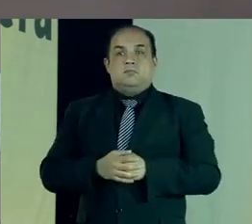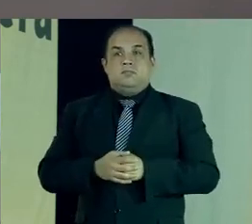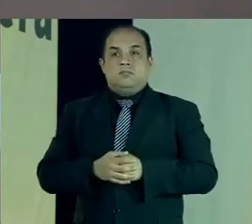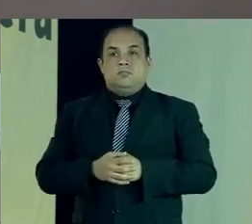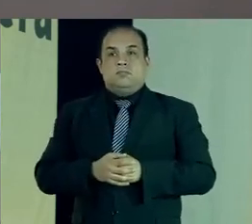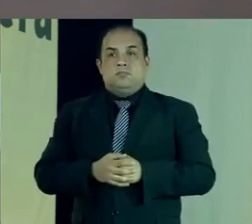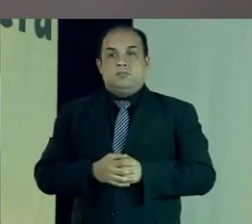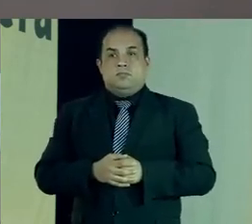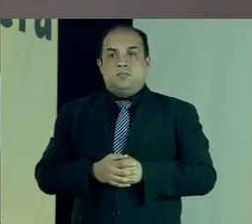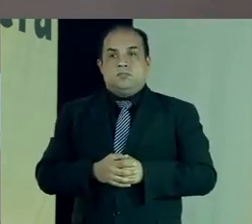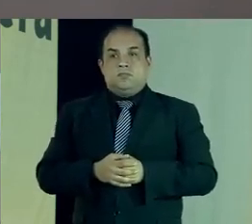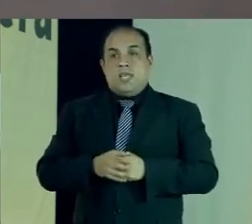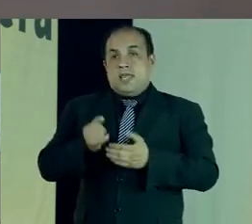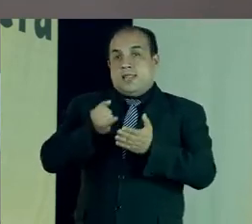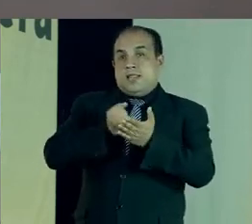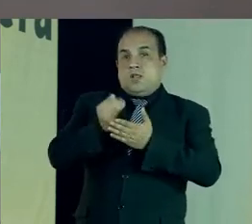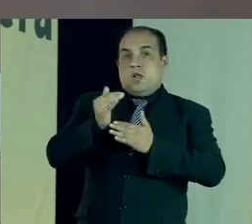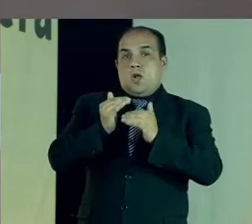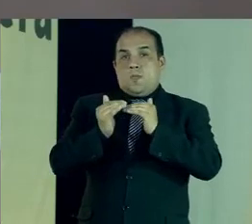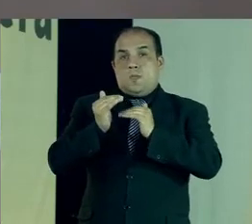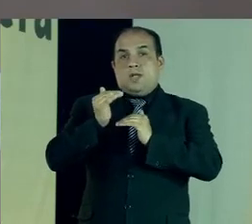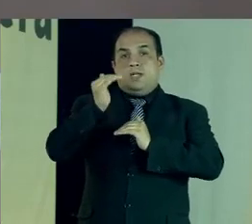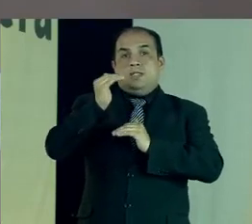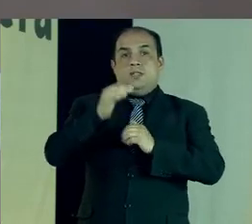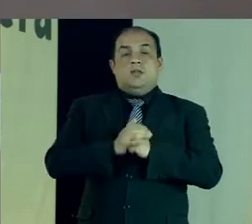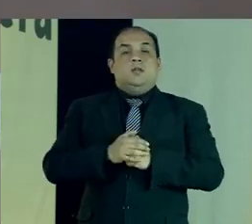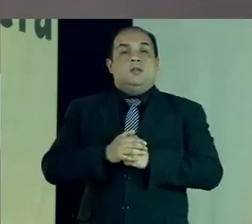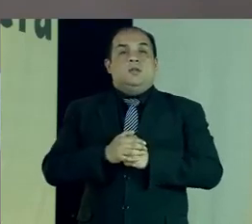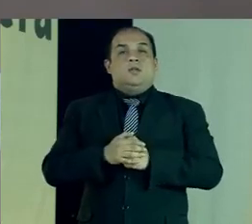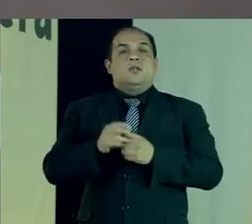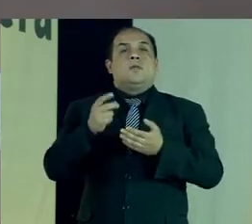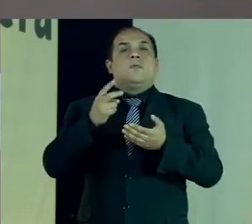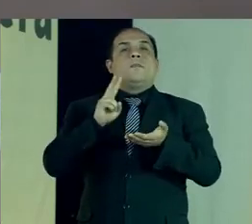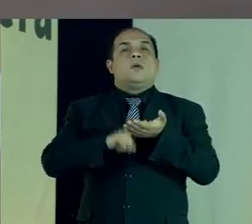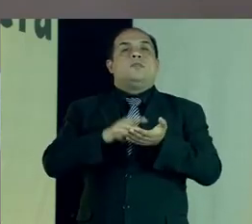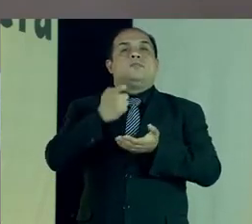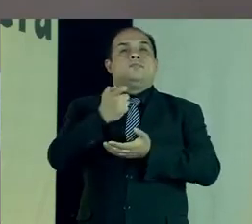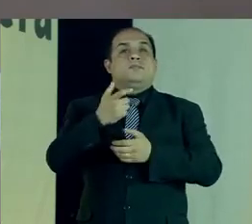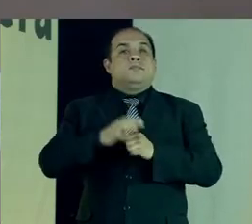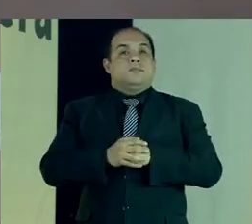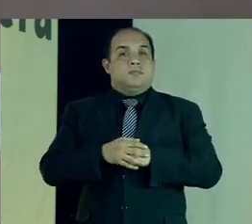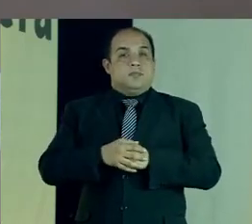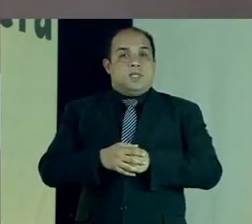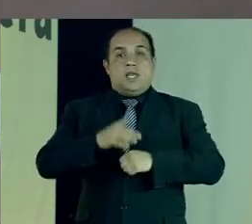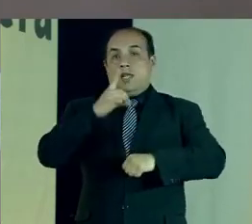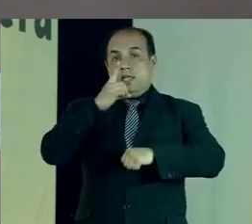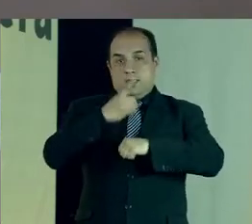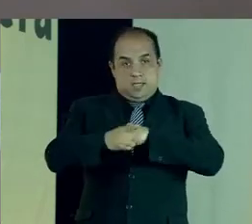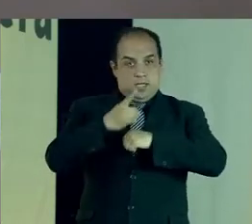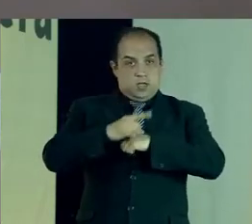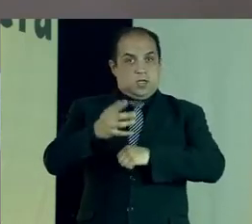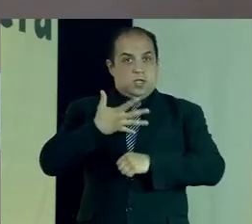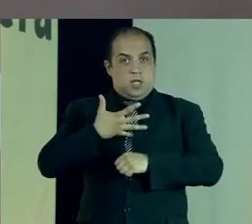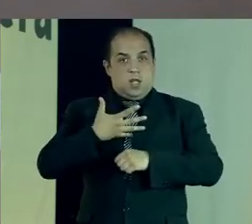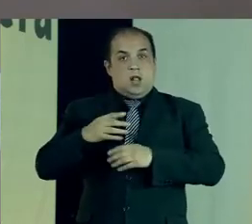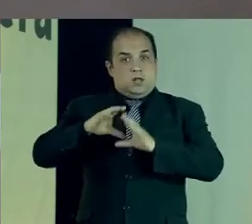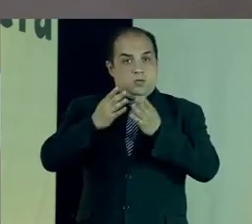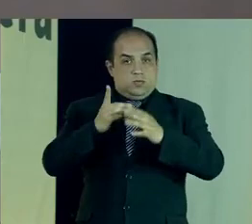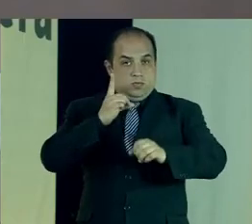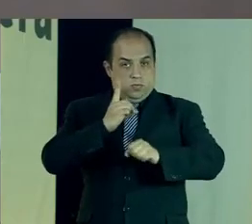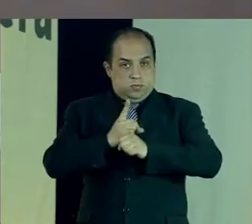consiguió aumentar las cuotas de arresto sin duda también causó un daño masivo a las